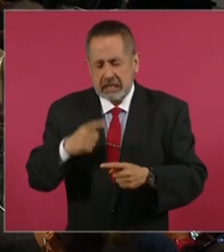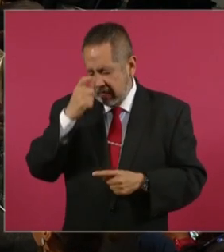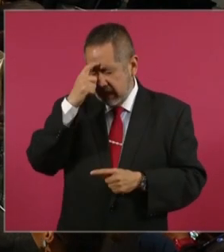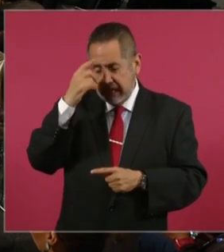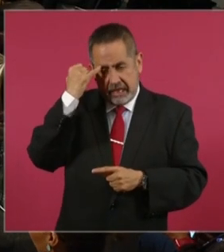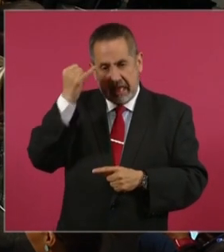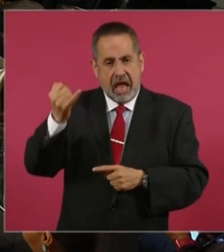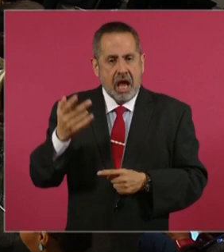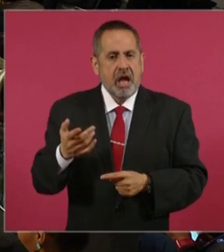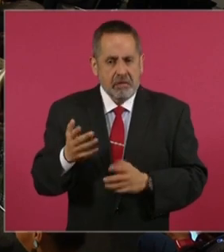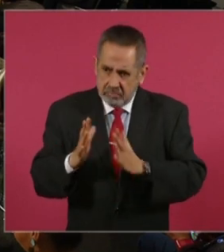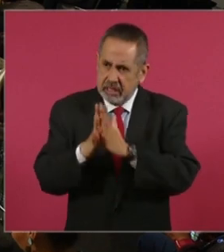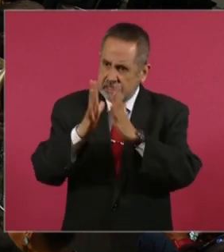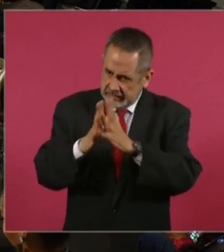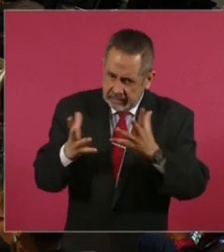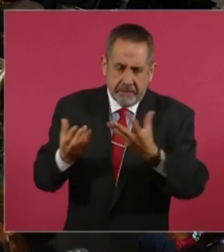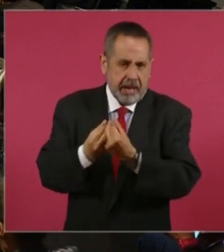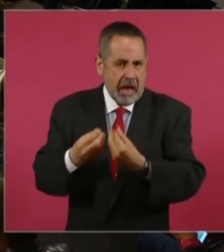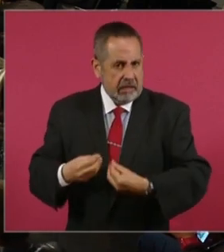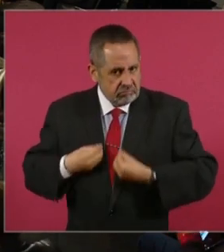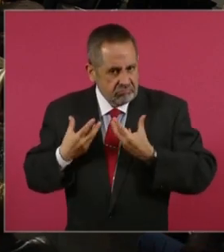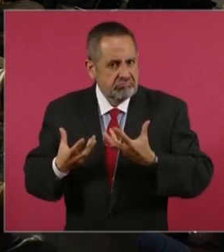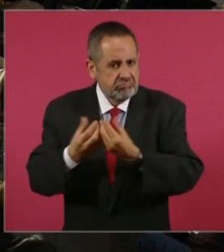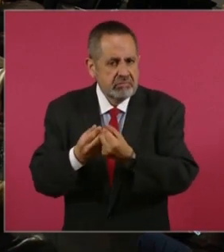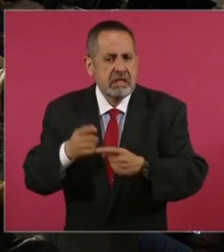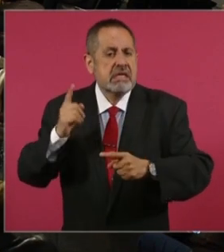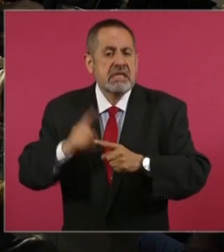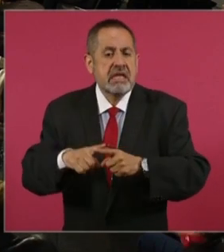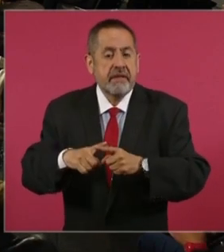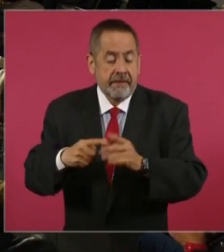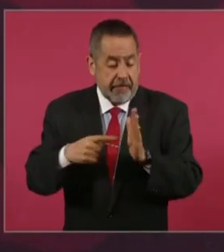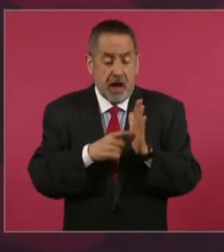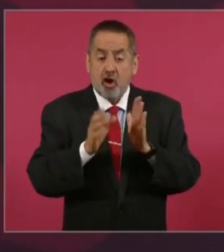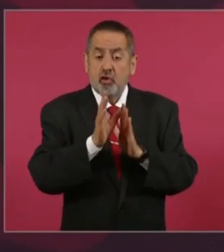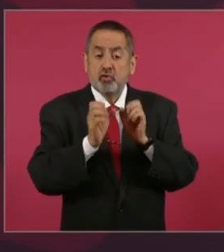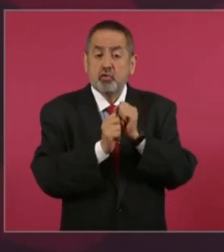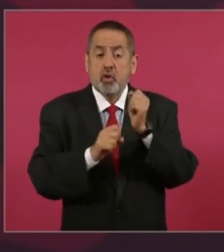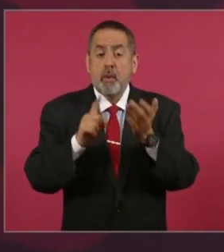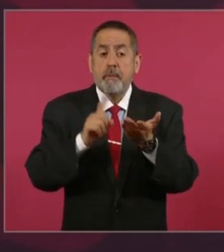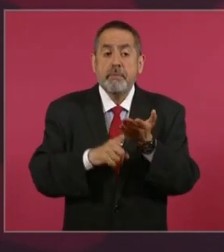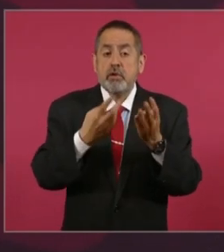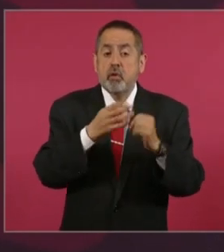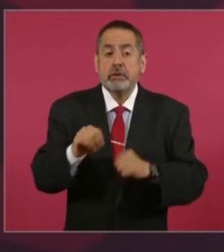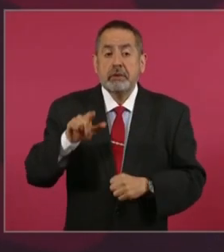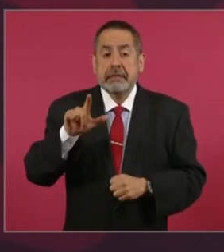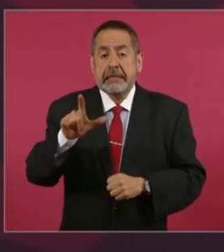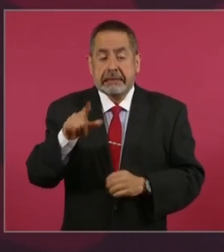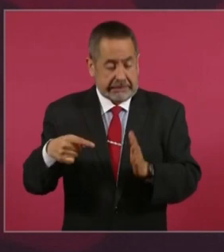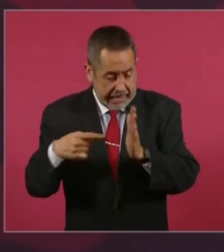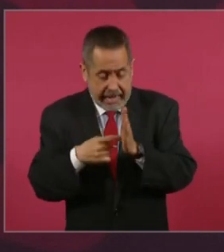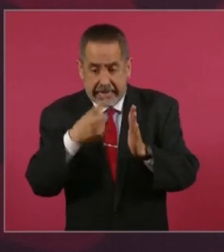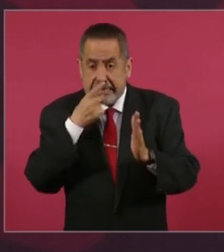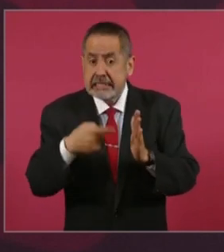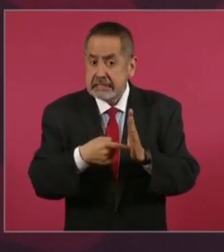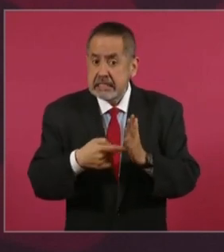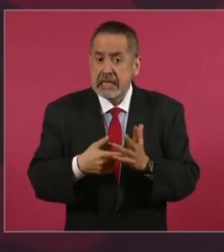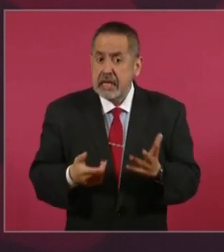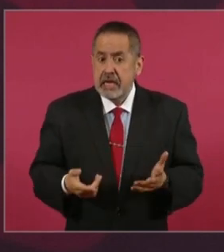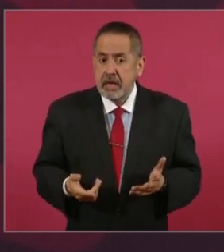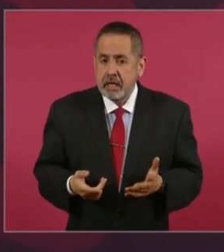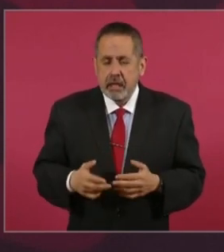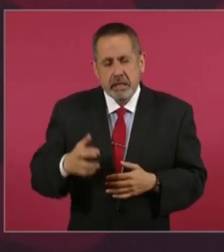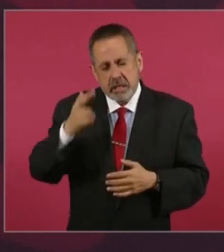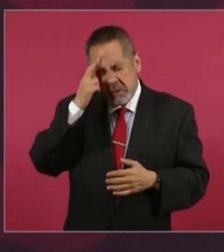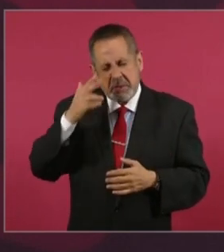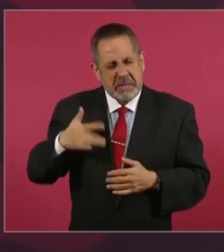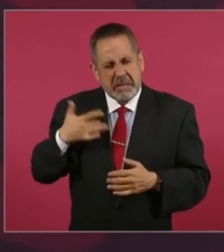de la Constitución del 17, creo que hubo una reforma